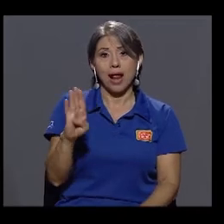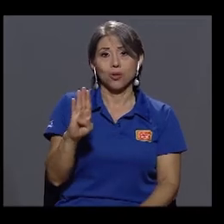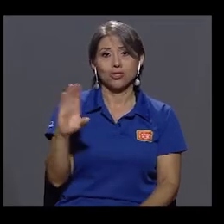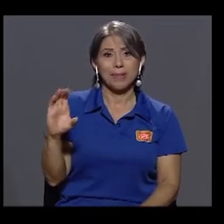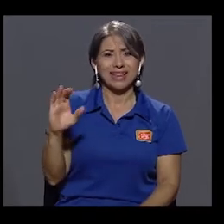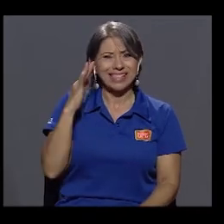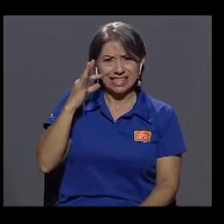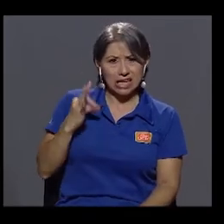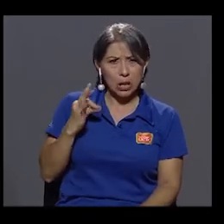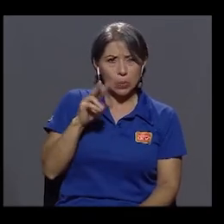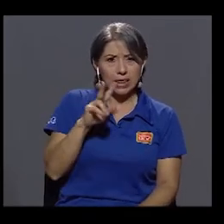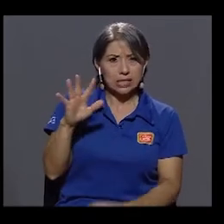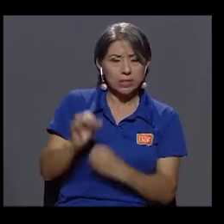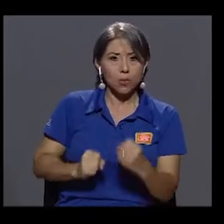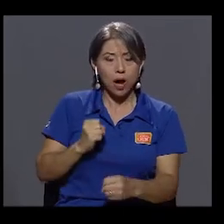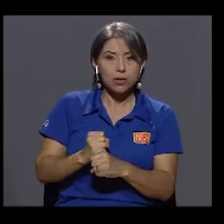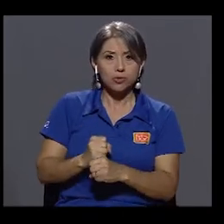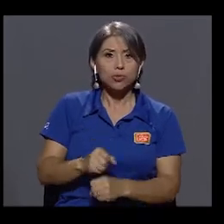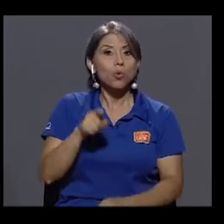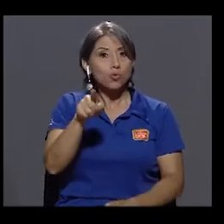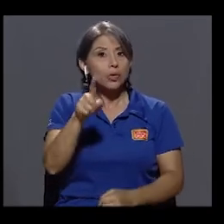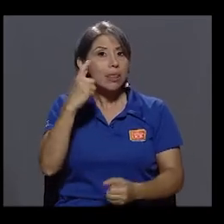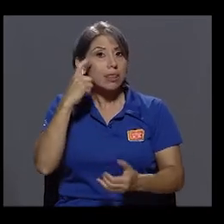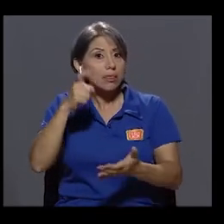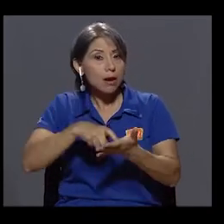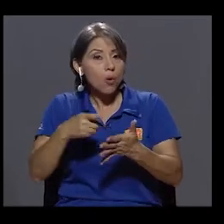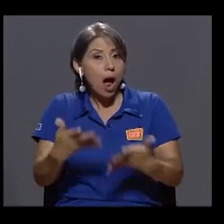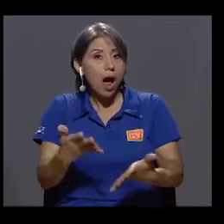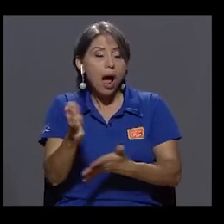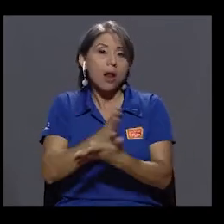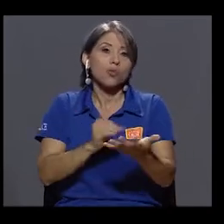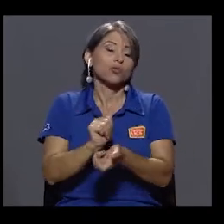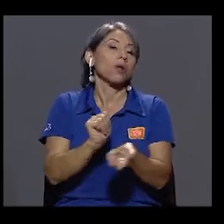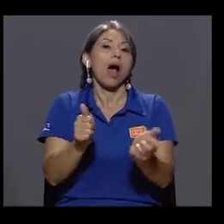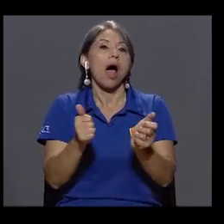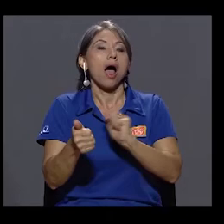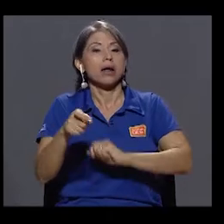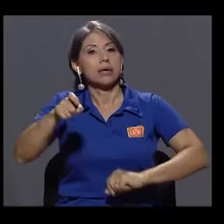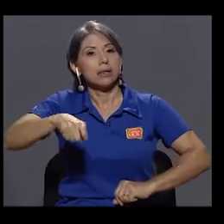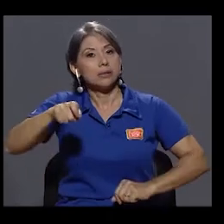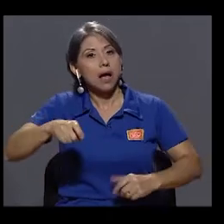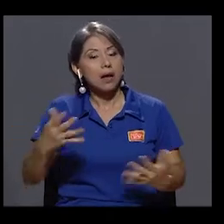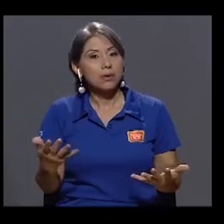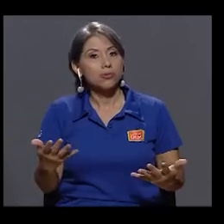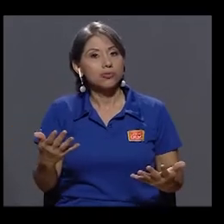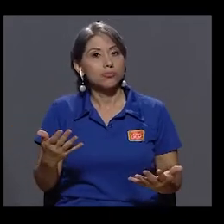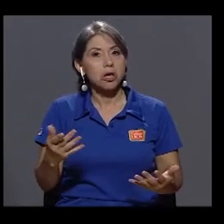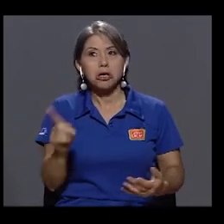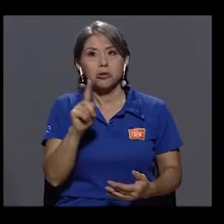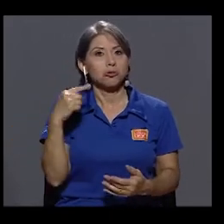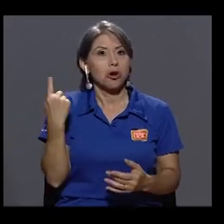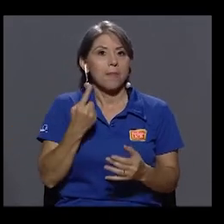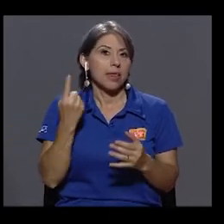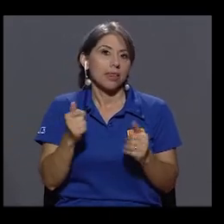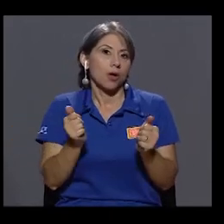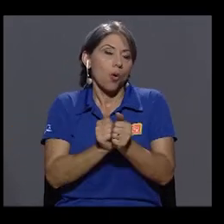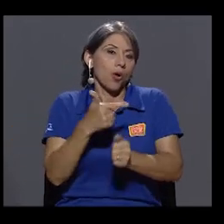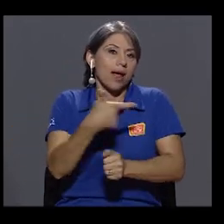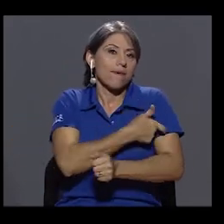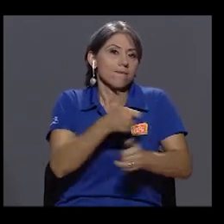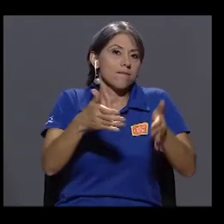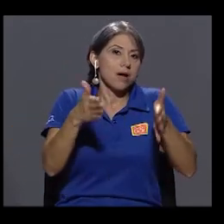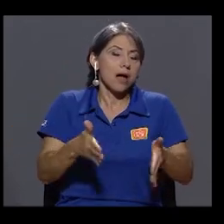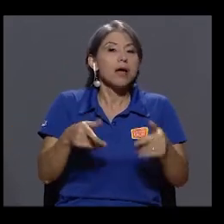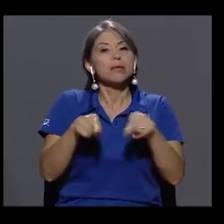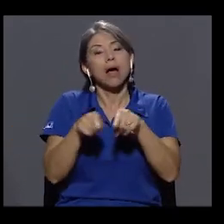parece que debe de reconocer algunas algunos ajustes que son necesarios y supongo que no solamente van de la mano de los enfermeros y las